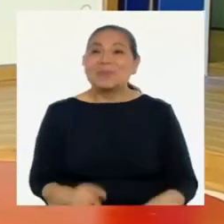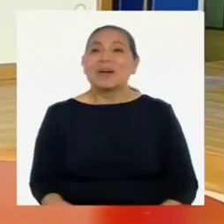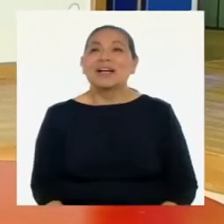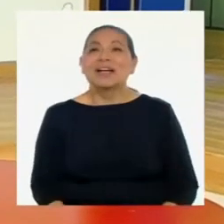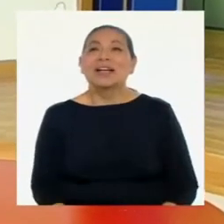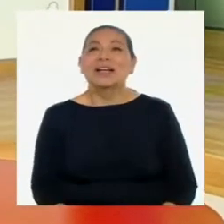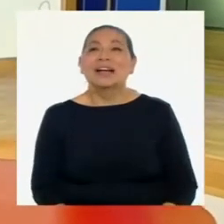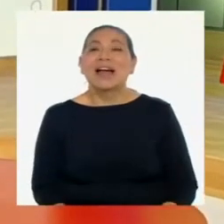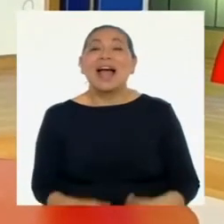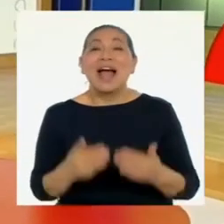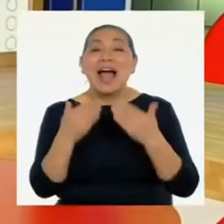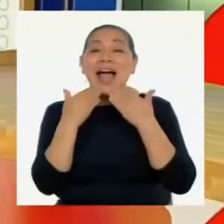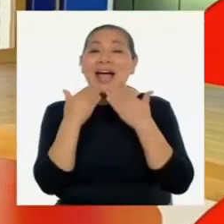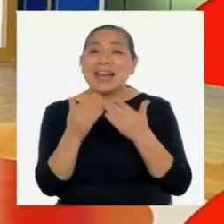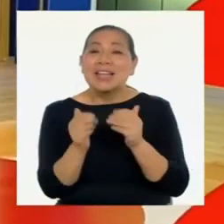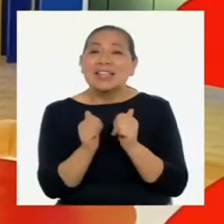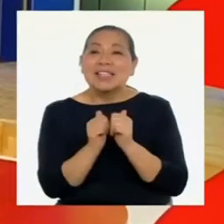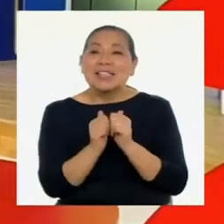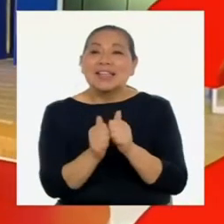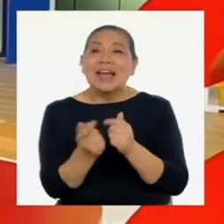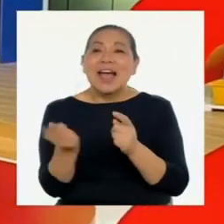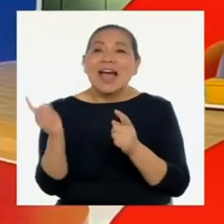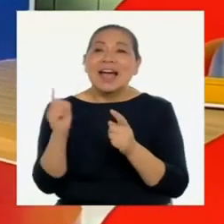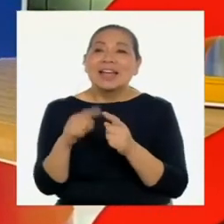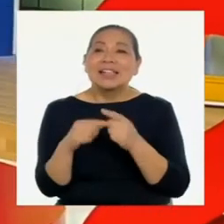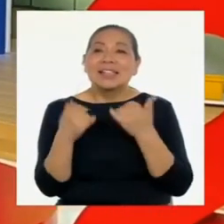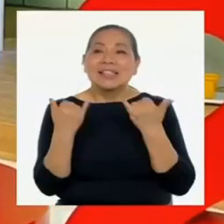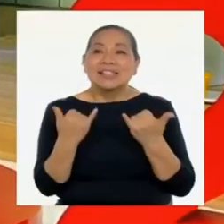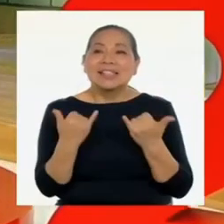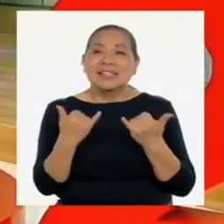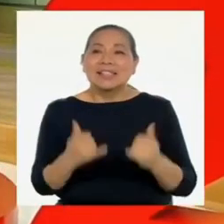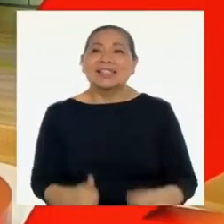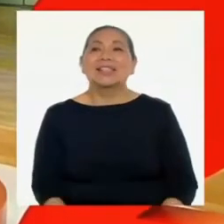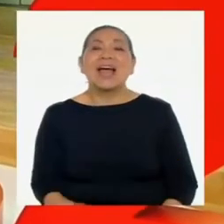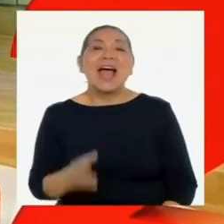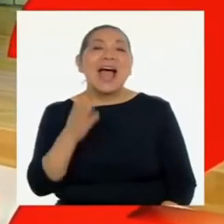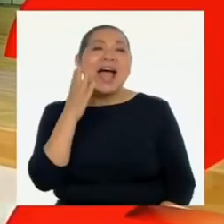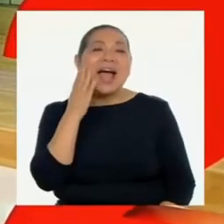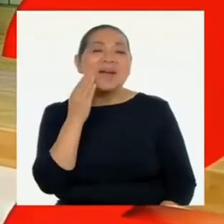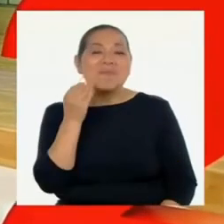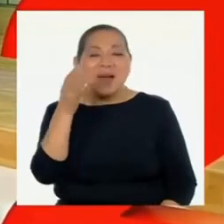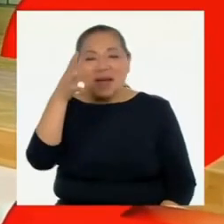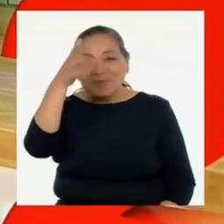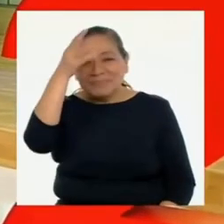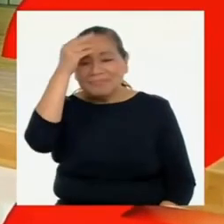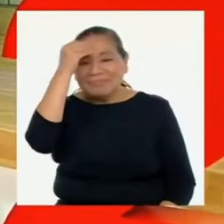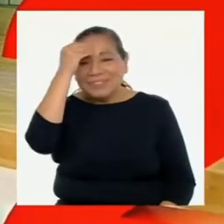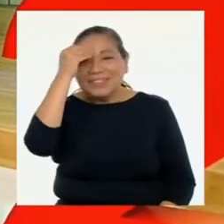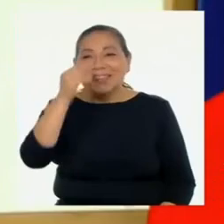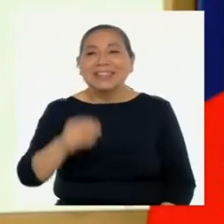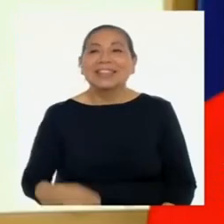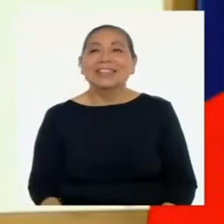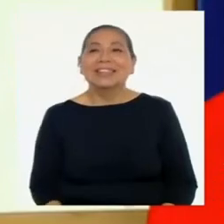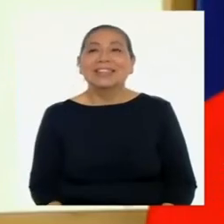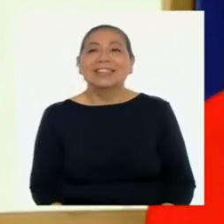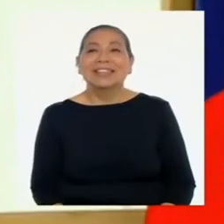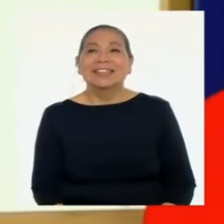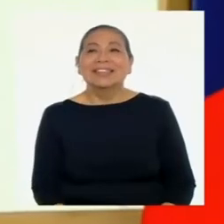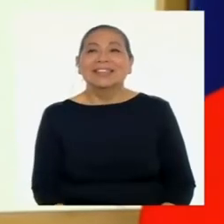programa. Gracias por acompañarnos hasta ahora en esta experiencia de aprendizaje.